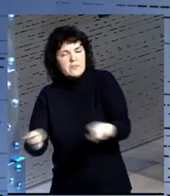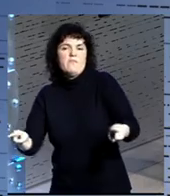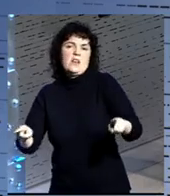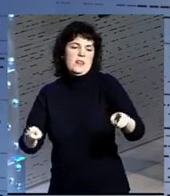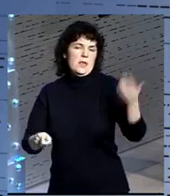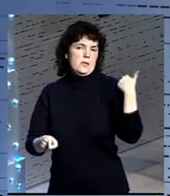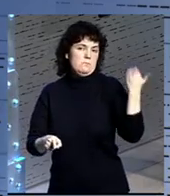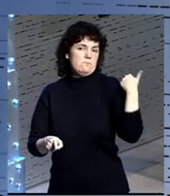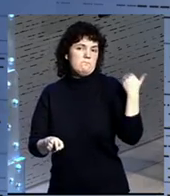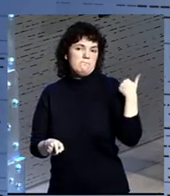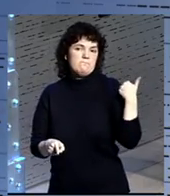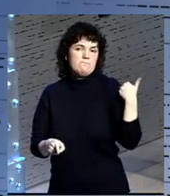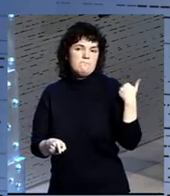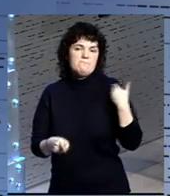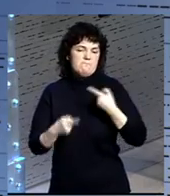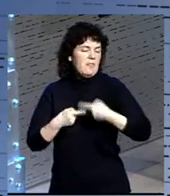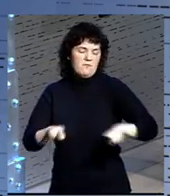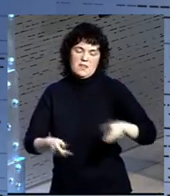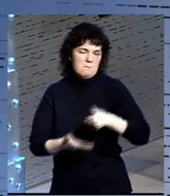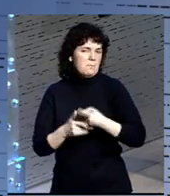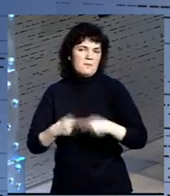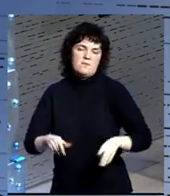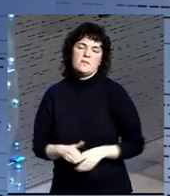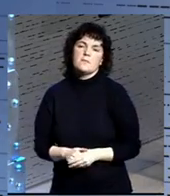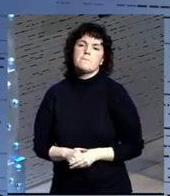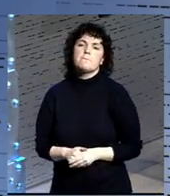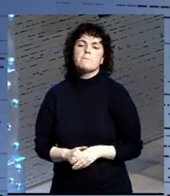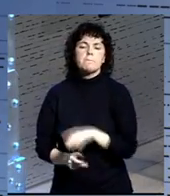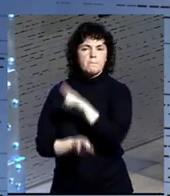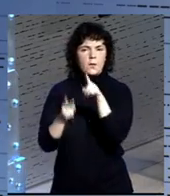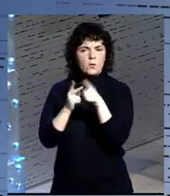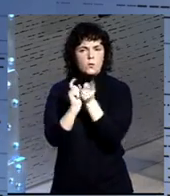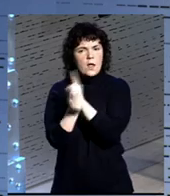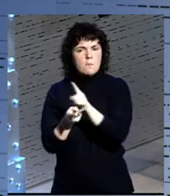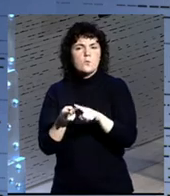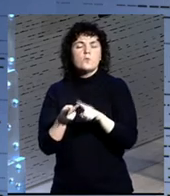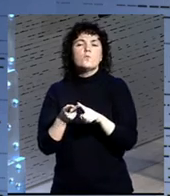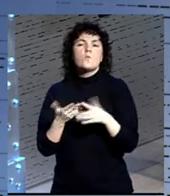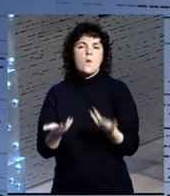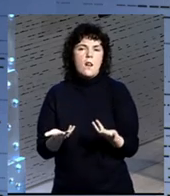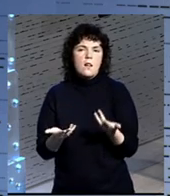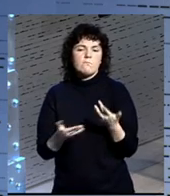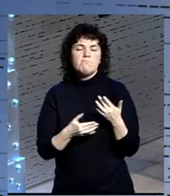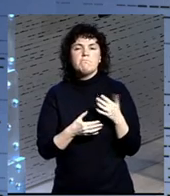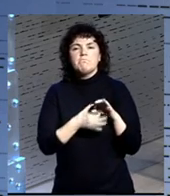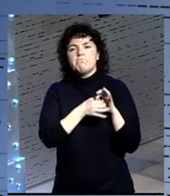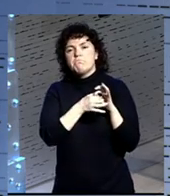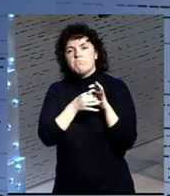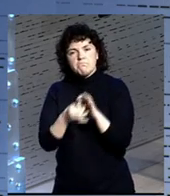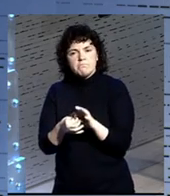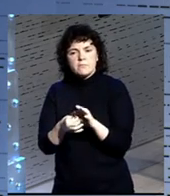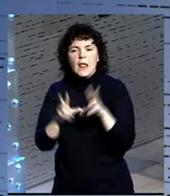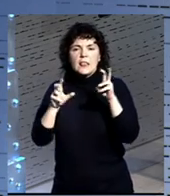a las de antaño. El segundo cambio tenía que ver con